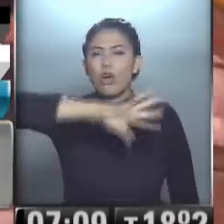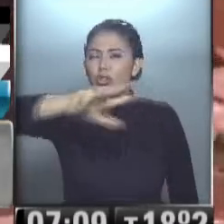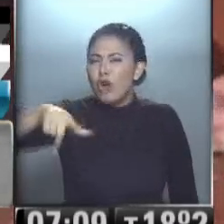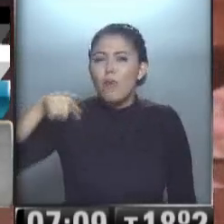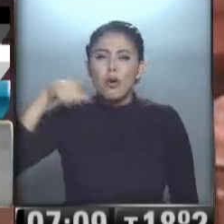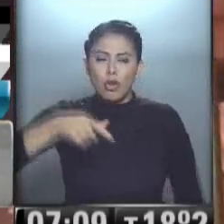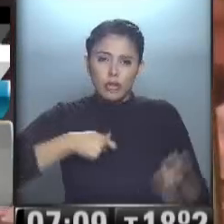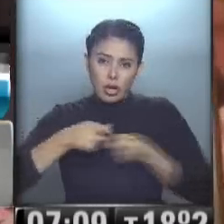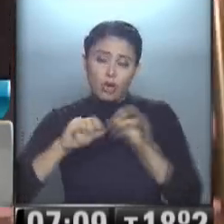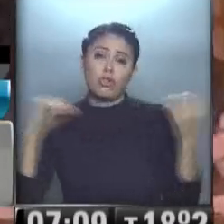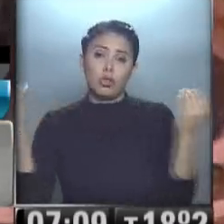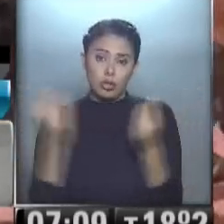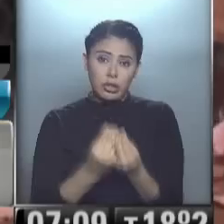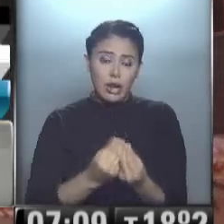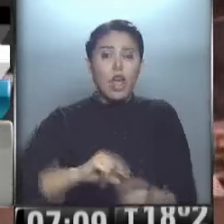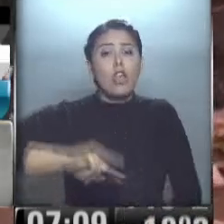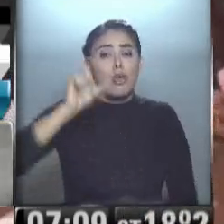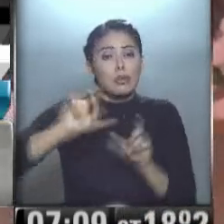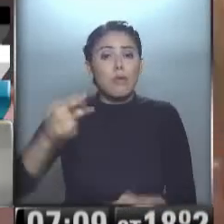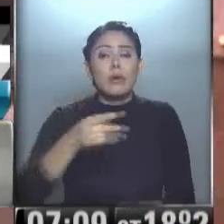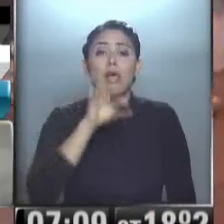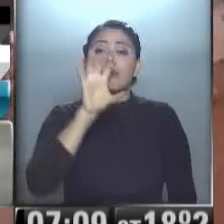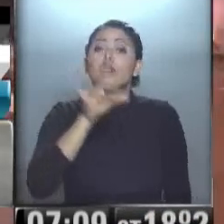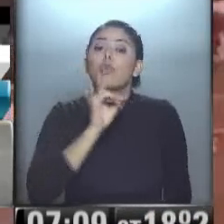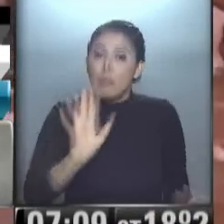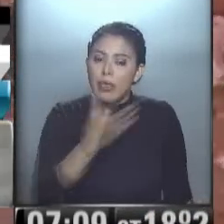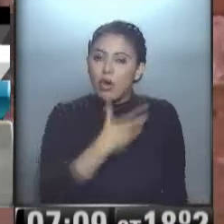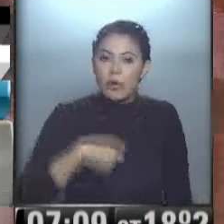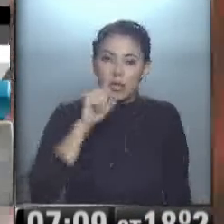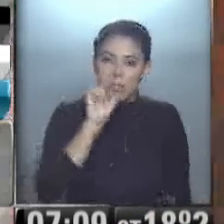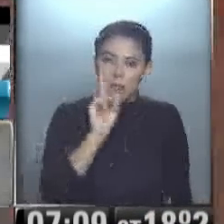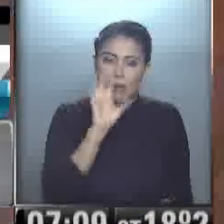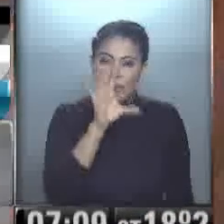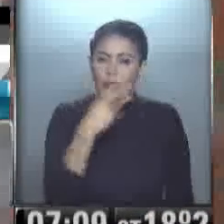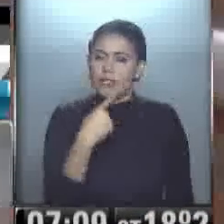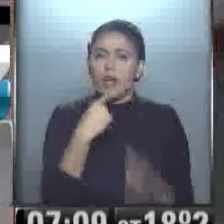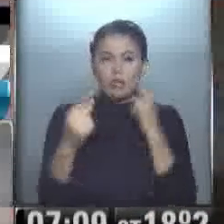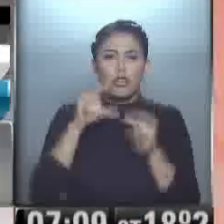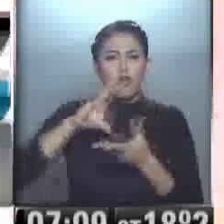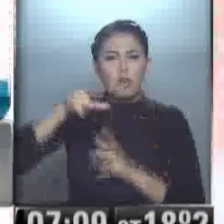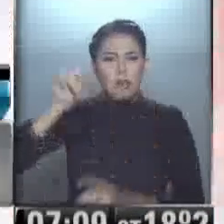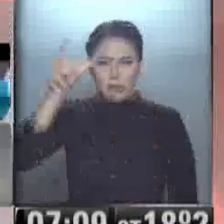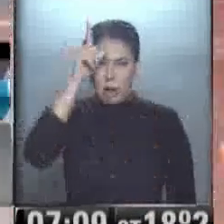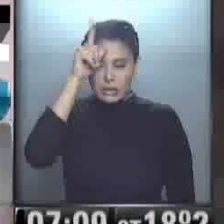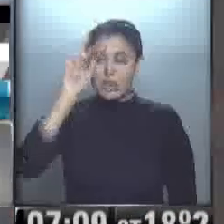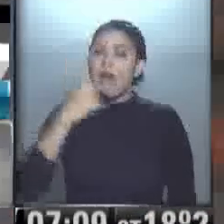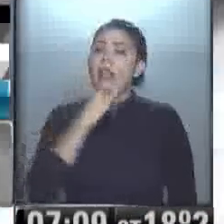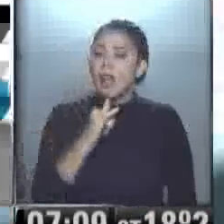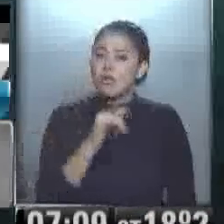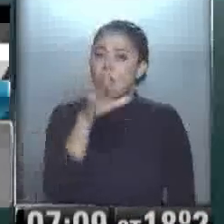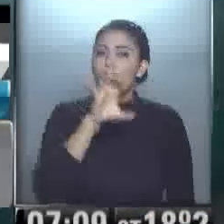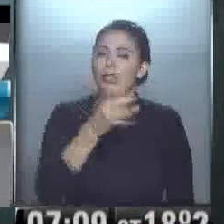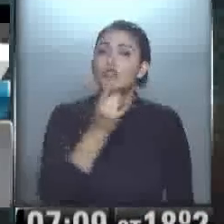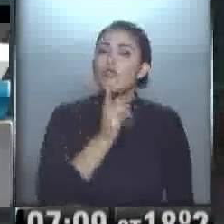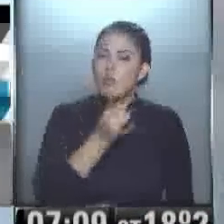negocios dejaron un saldo de al menos dos muertos en tucumán el gobernador criticó la actitud de los policías y denunció que tucumán fue